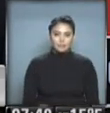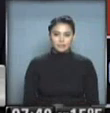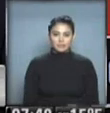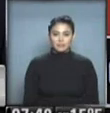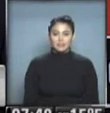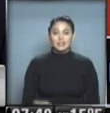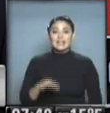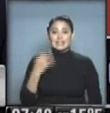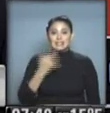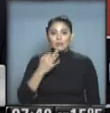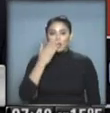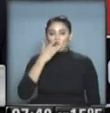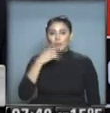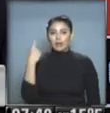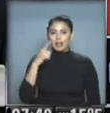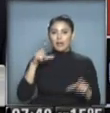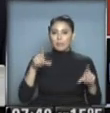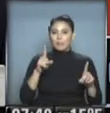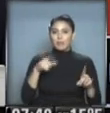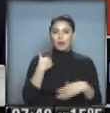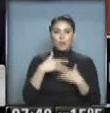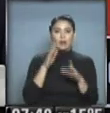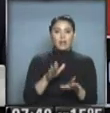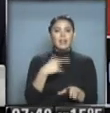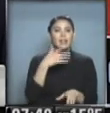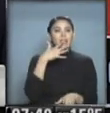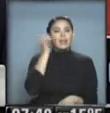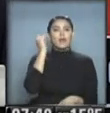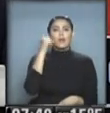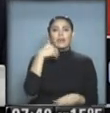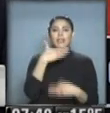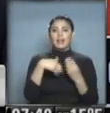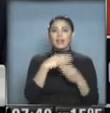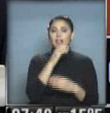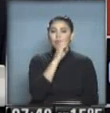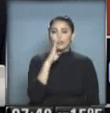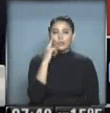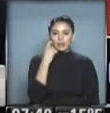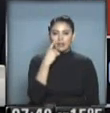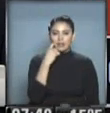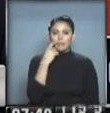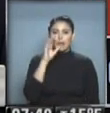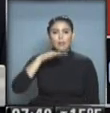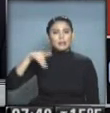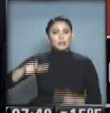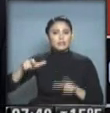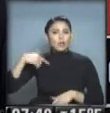Y seguramente cuando juguemos de local se va a dar cuenta lo que significa River y lo que es. Y lo que es la gente, lo que es